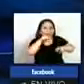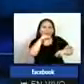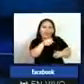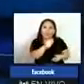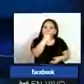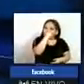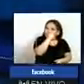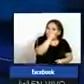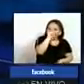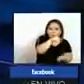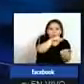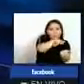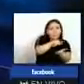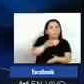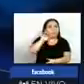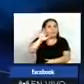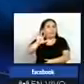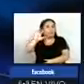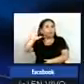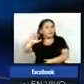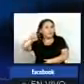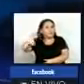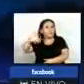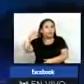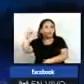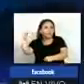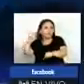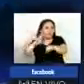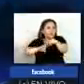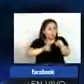valorada en más de 55 mil dólares.